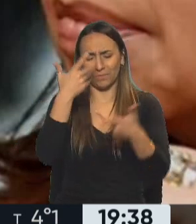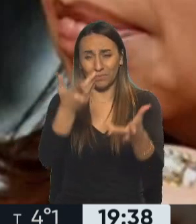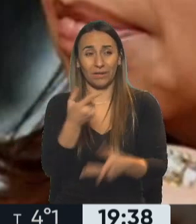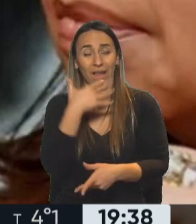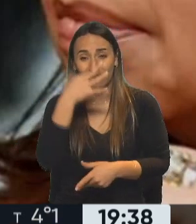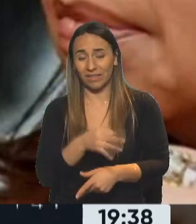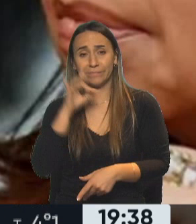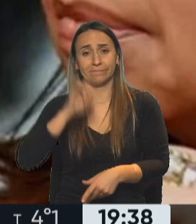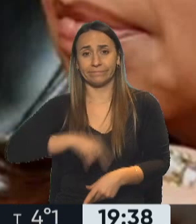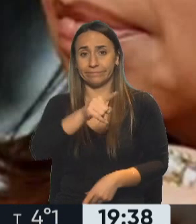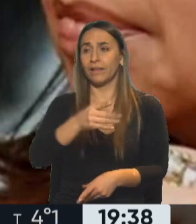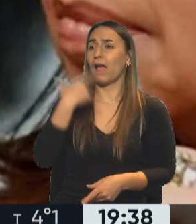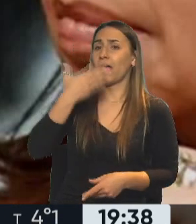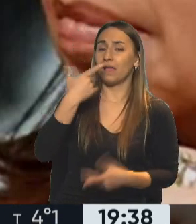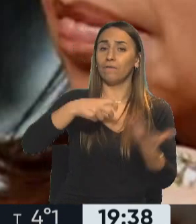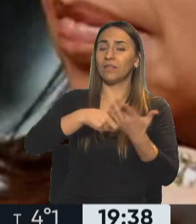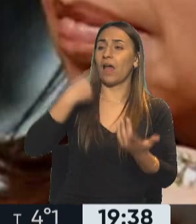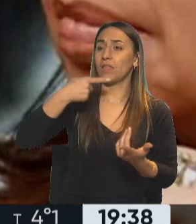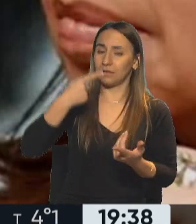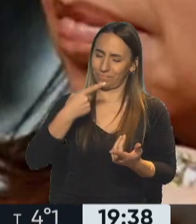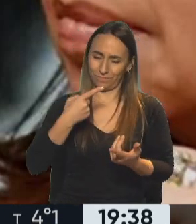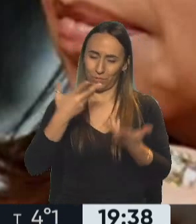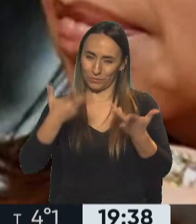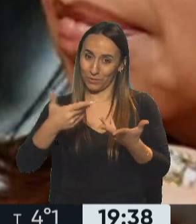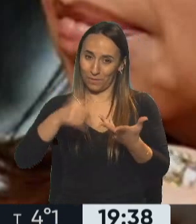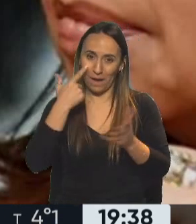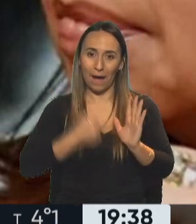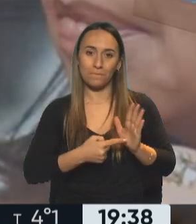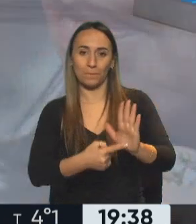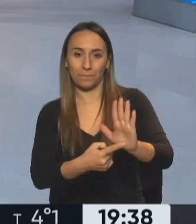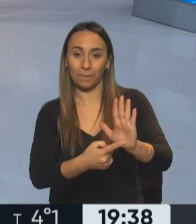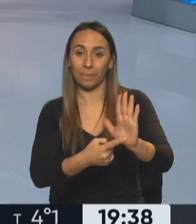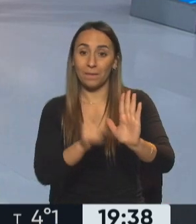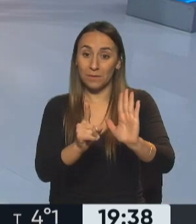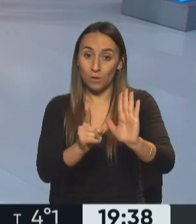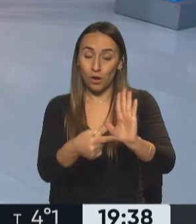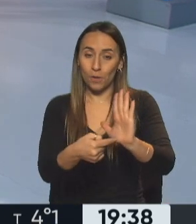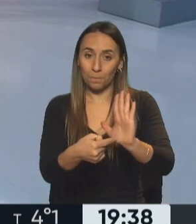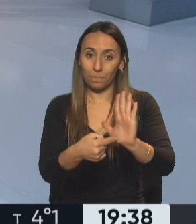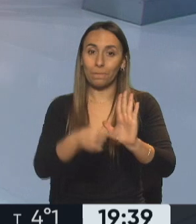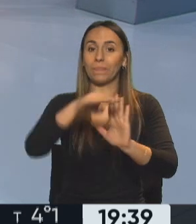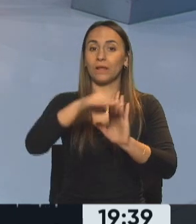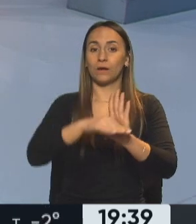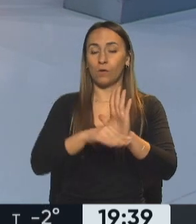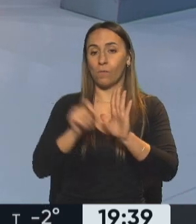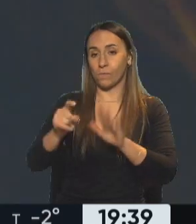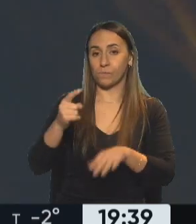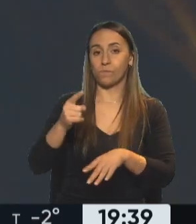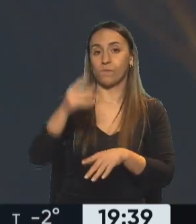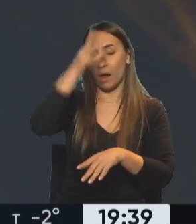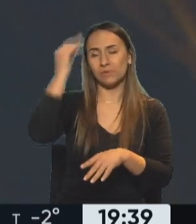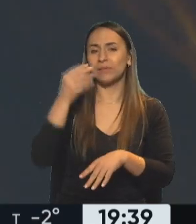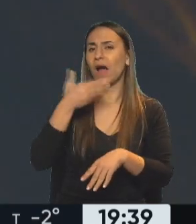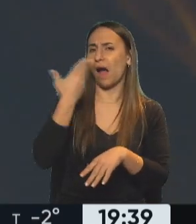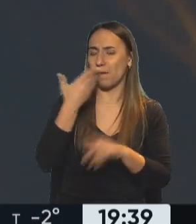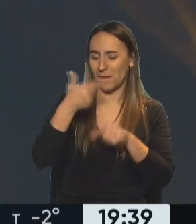que montaron los fiscales. Va a marcar, por supuesto, la agenda. Cruza la mañana la exposición de la vicepresidenta ya anunciada. Néstor, nos hablabas de